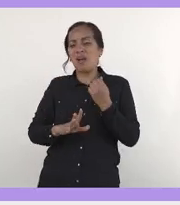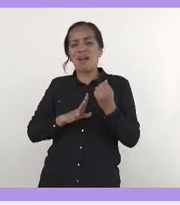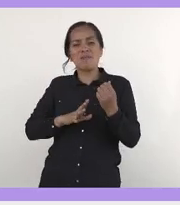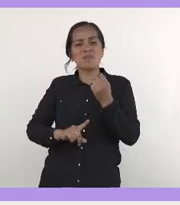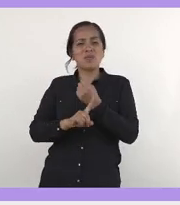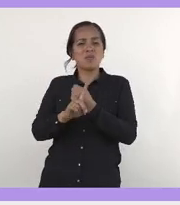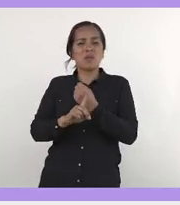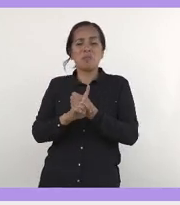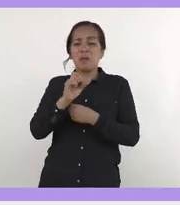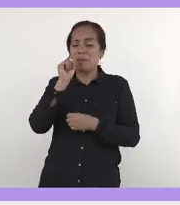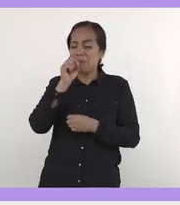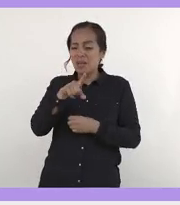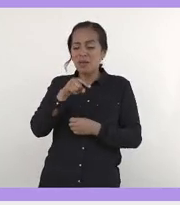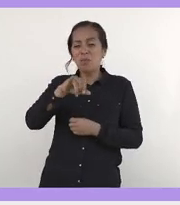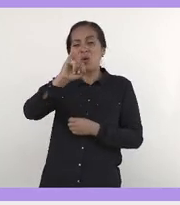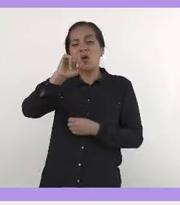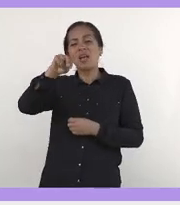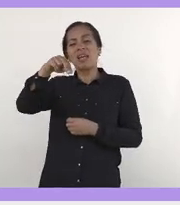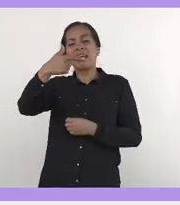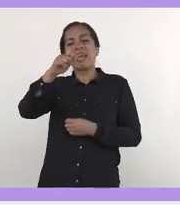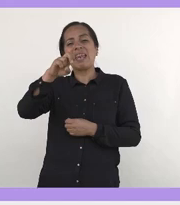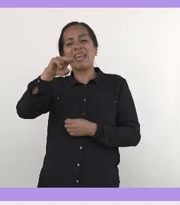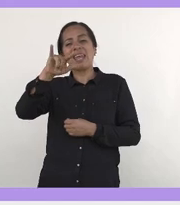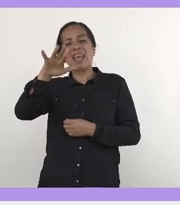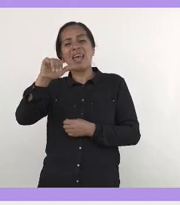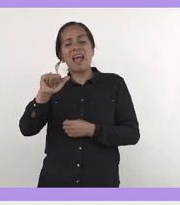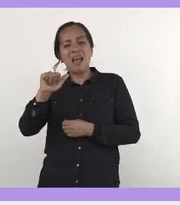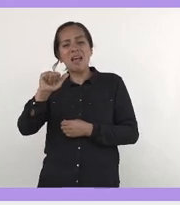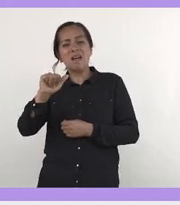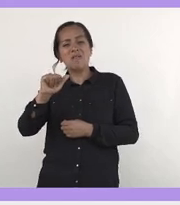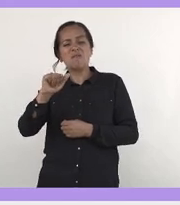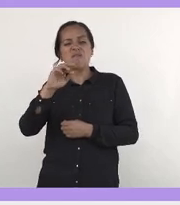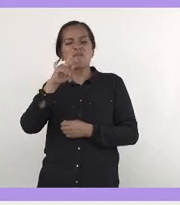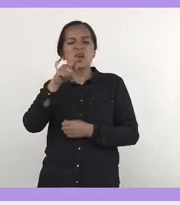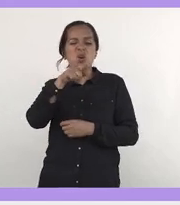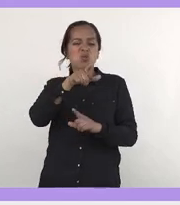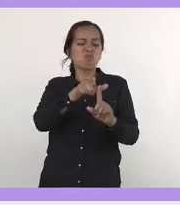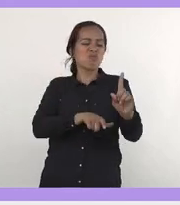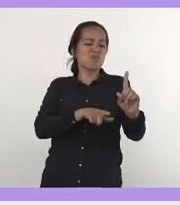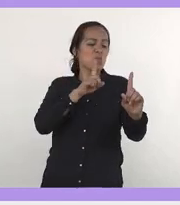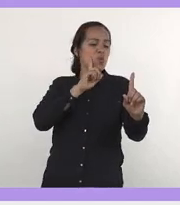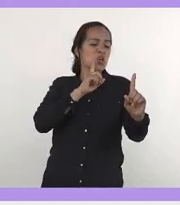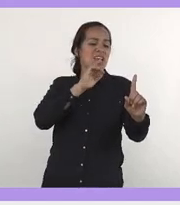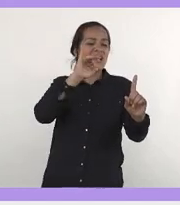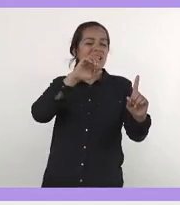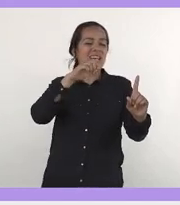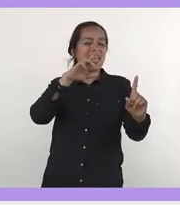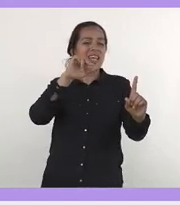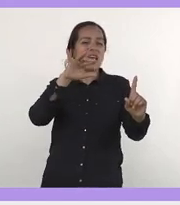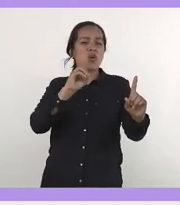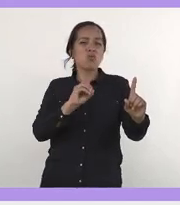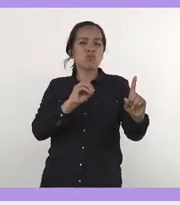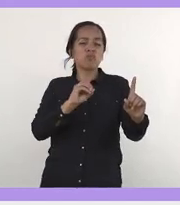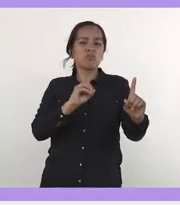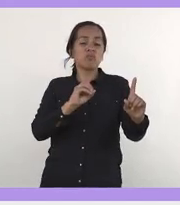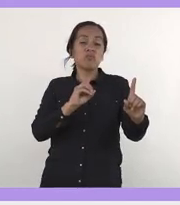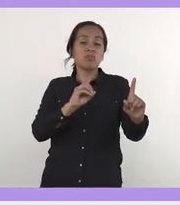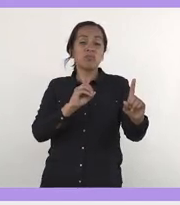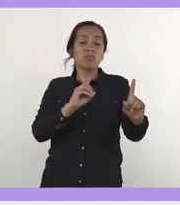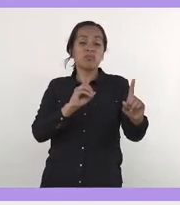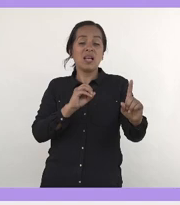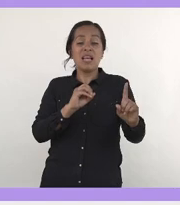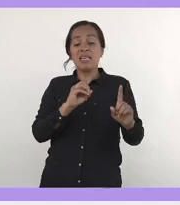mismo pasa con las ingenieras Hay muchísimas ingenieras que prefieren decir ingeniero porque si dicen ingenieras sienten que no van a tener tanta calidad como si fueran